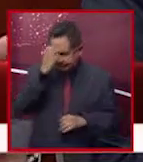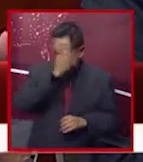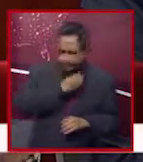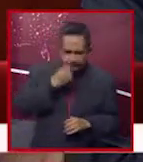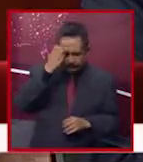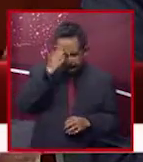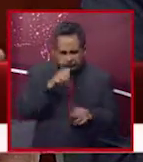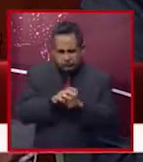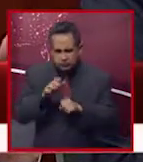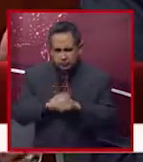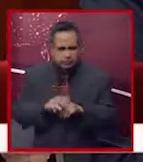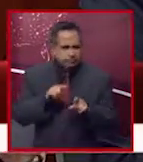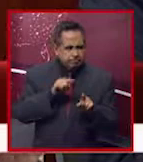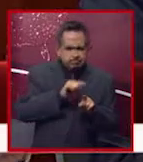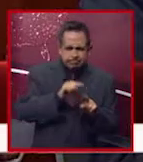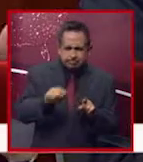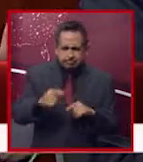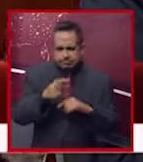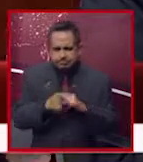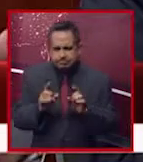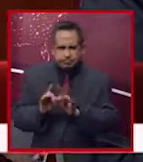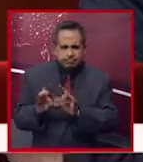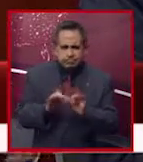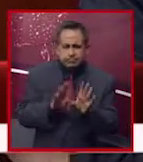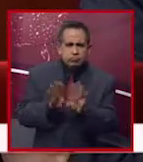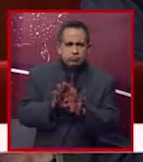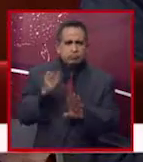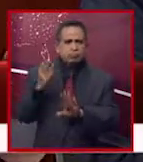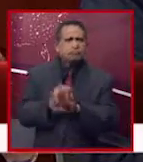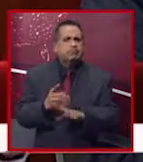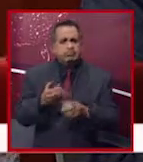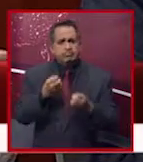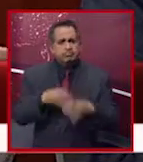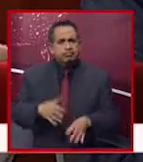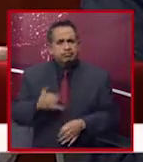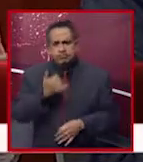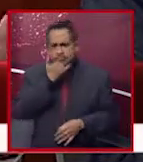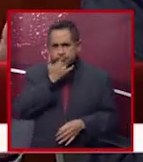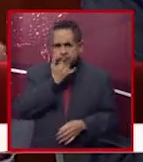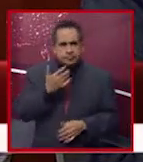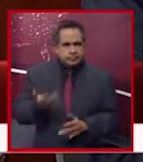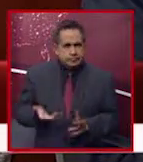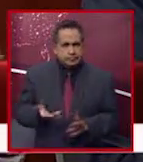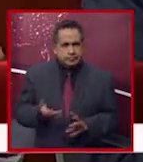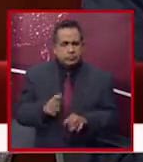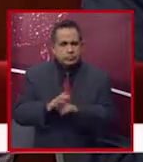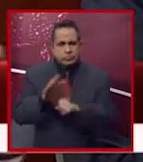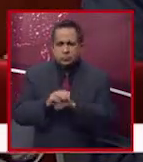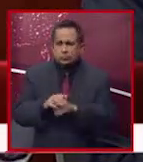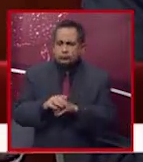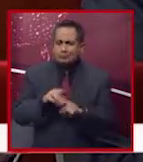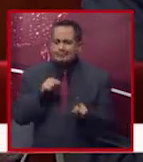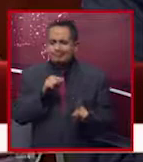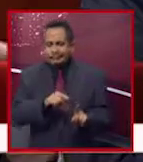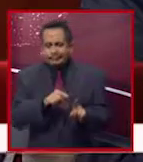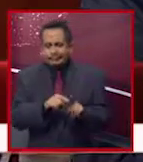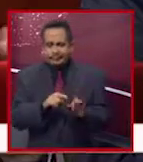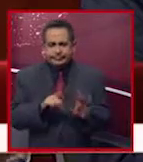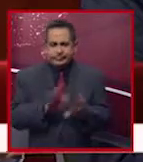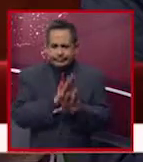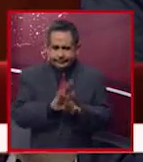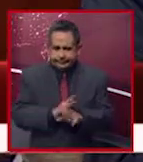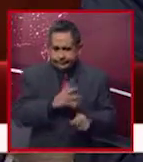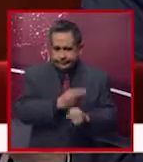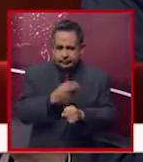cuáles de estos riesgos o factores han estado afectando o incidiendo a la inflación y cuáles ameritan o no una adecuación